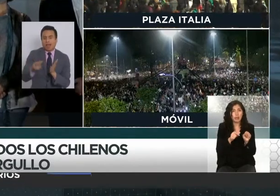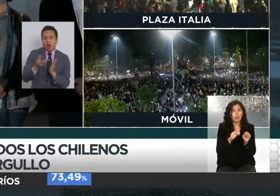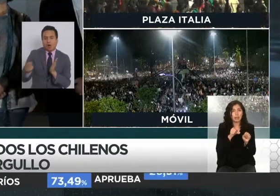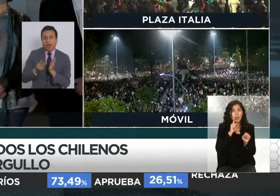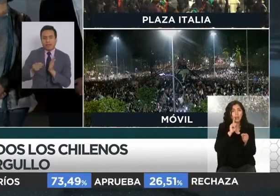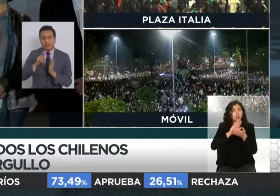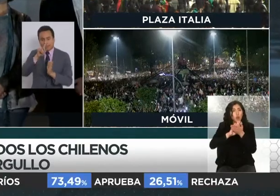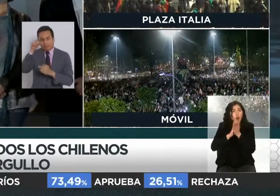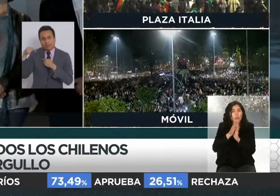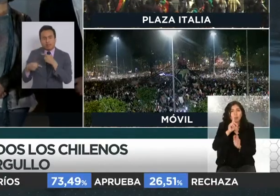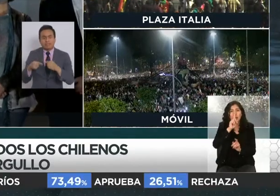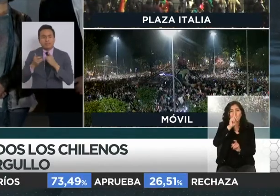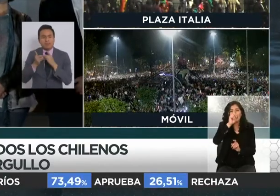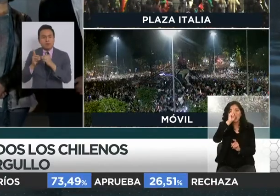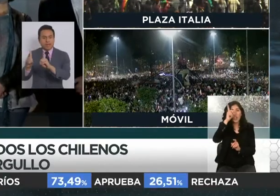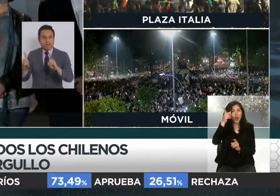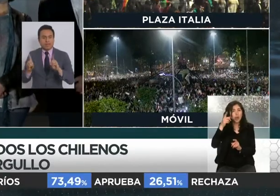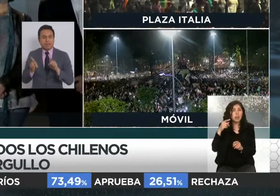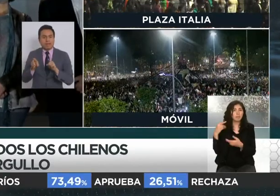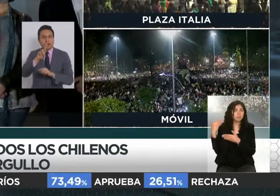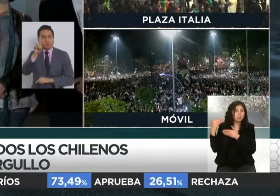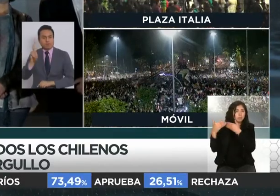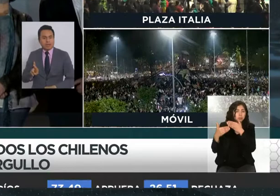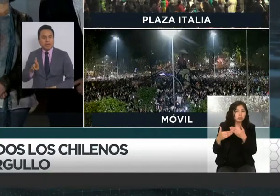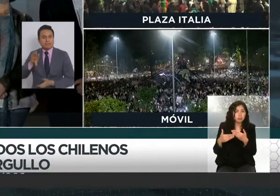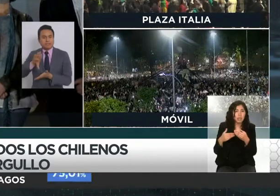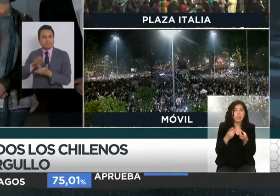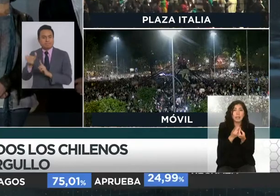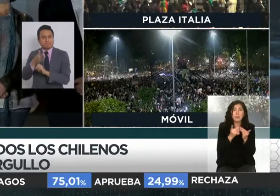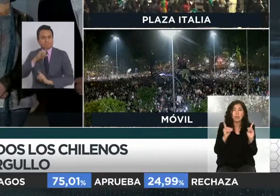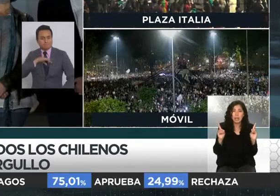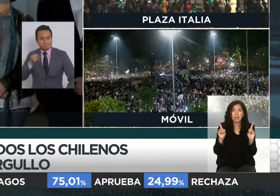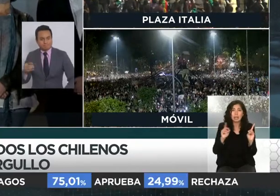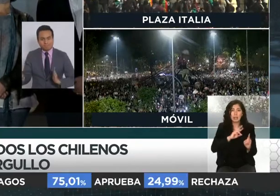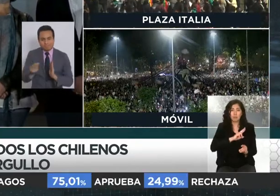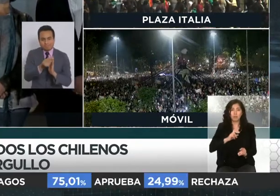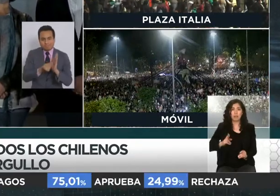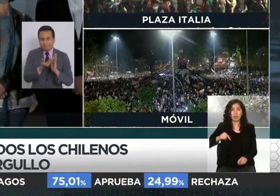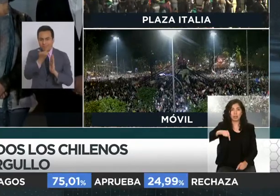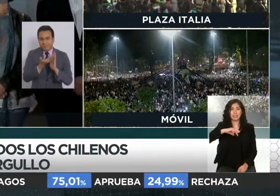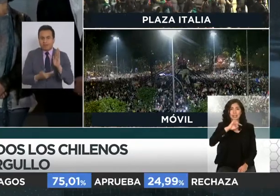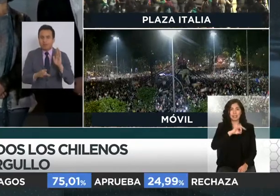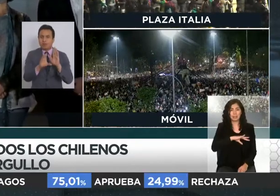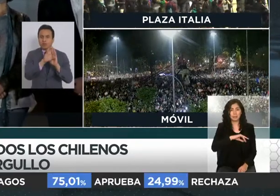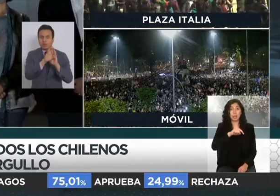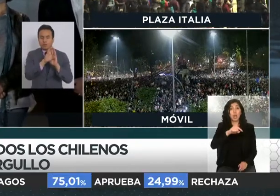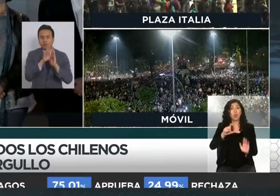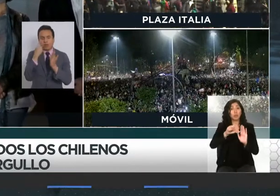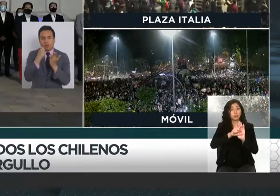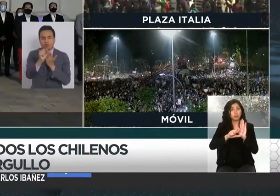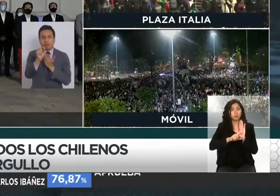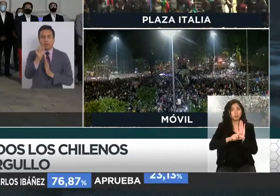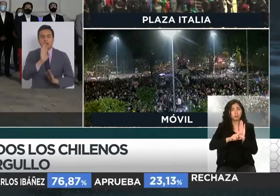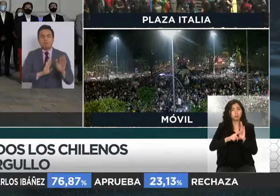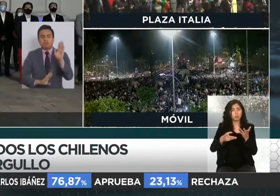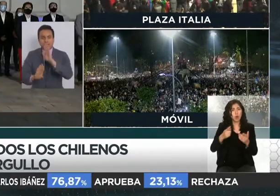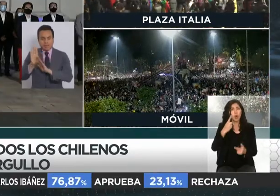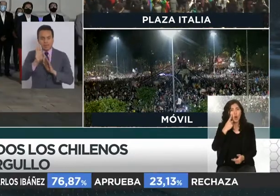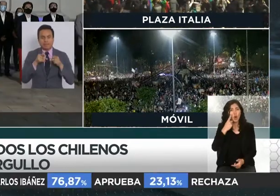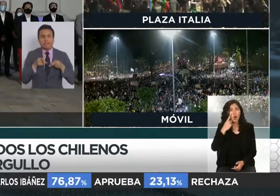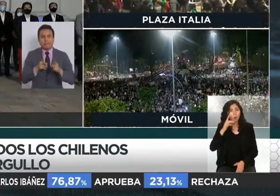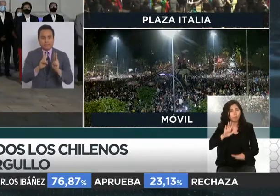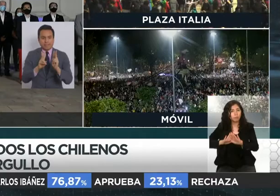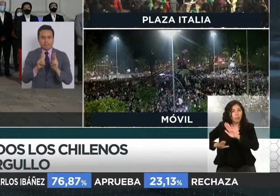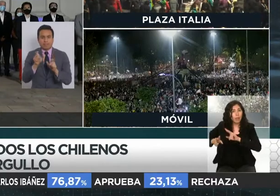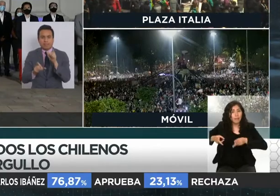las tradiciones democráticas y republicanas de nuestra nación. Una constitución que reconozca y proteja los